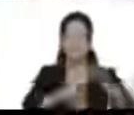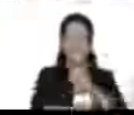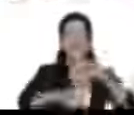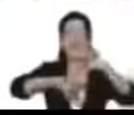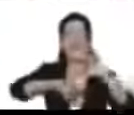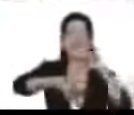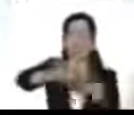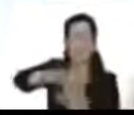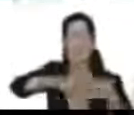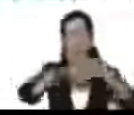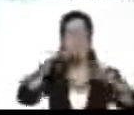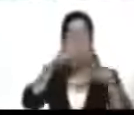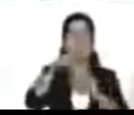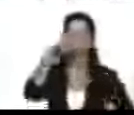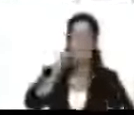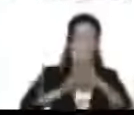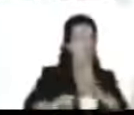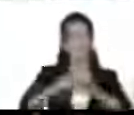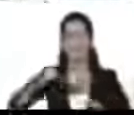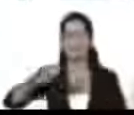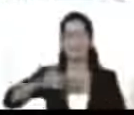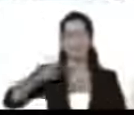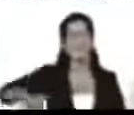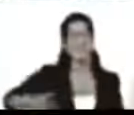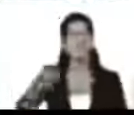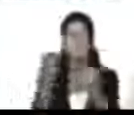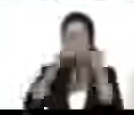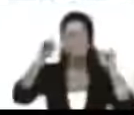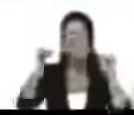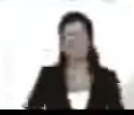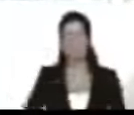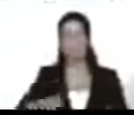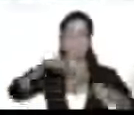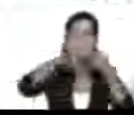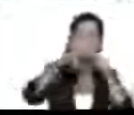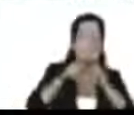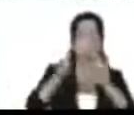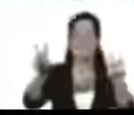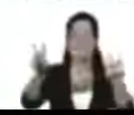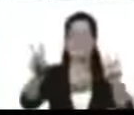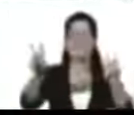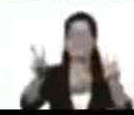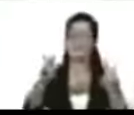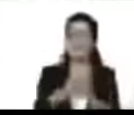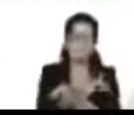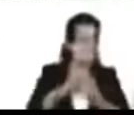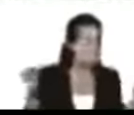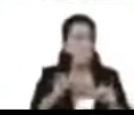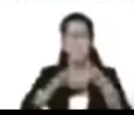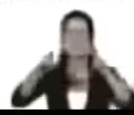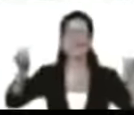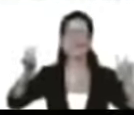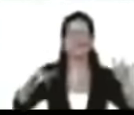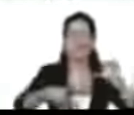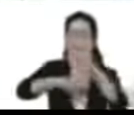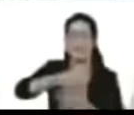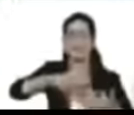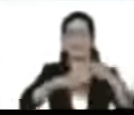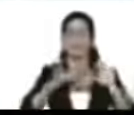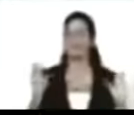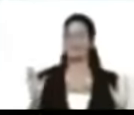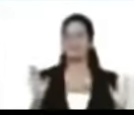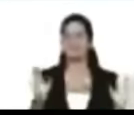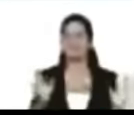continental en defensa del derecho a la independencia, a la paz. Se acabaría la paz de este continente.